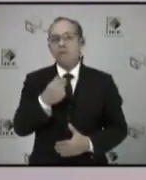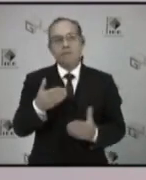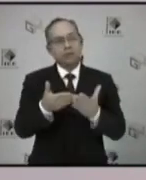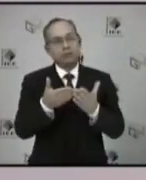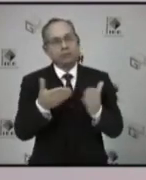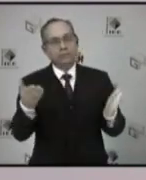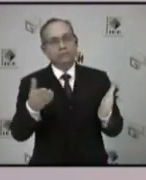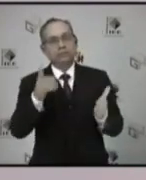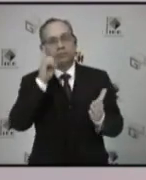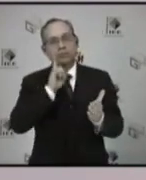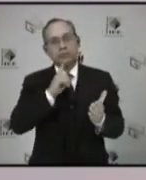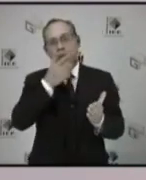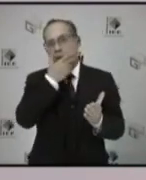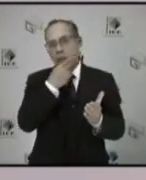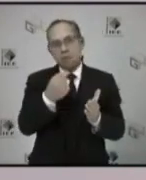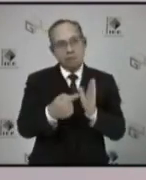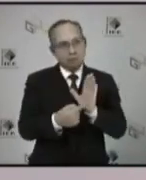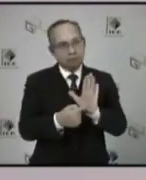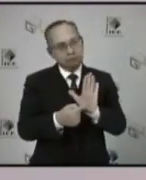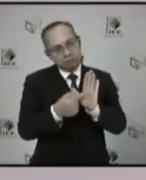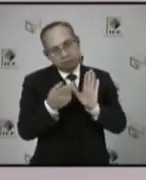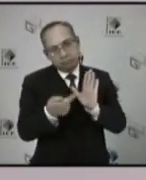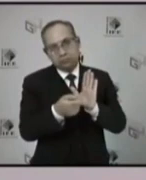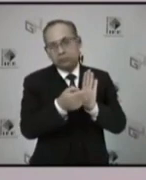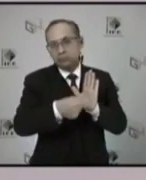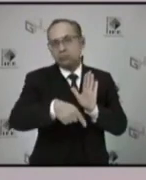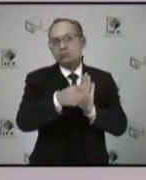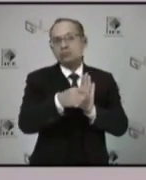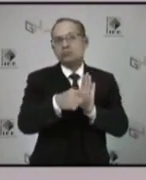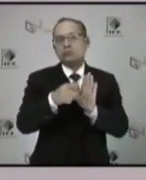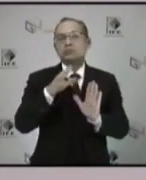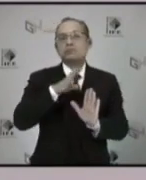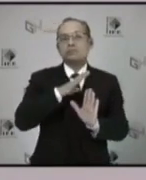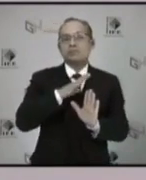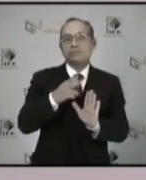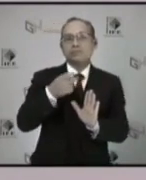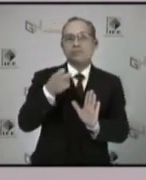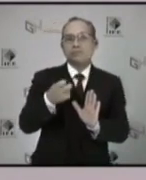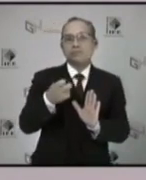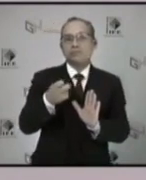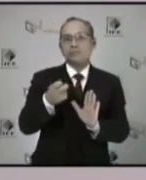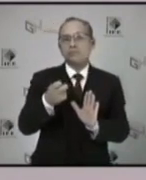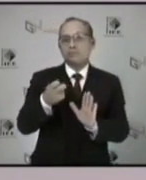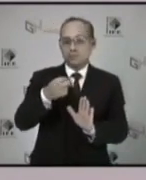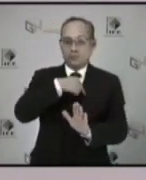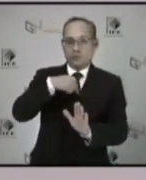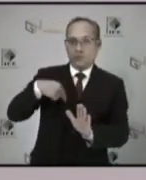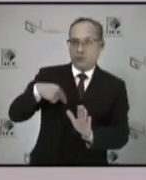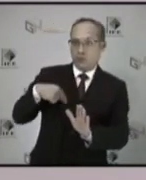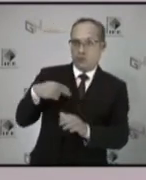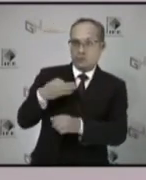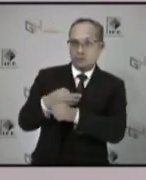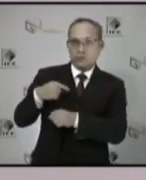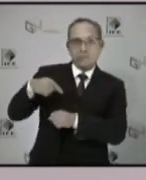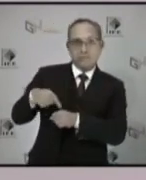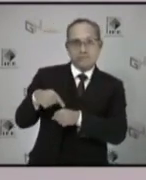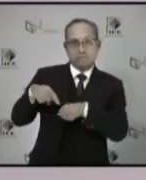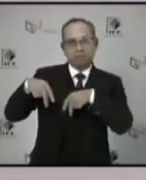los hidalguenses los resultados que cada uno de los aquí presentes hemos dado en el servicio